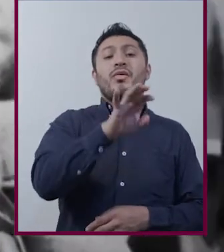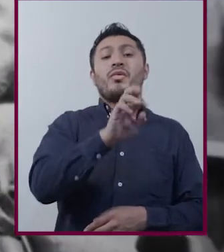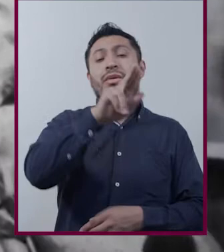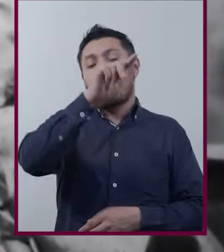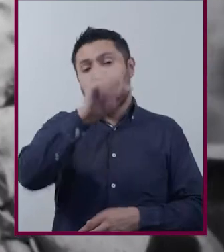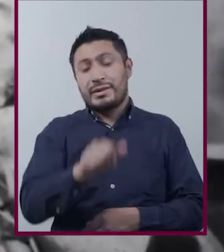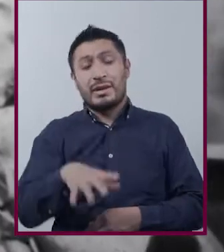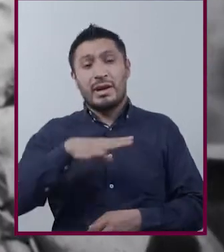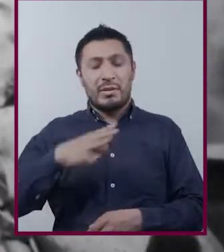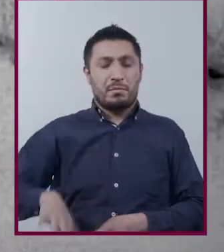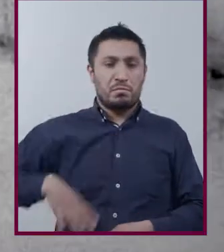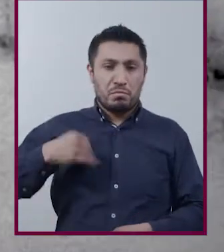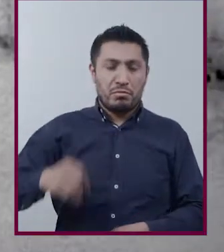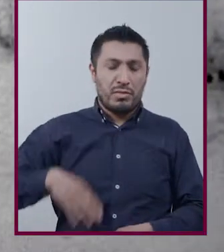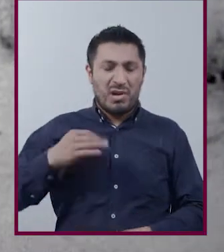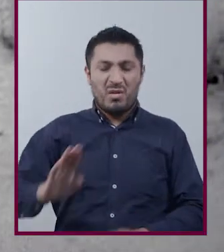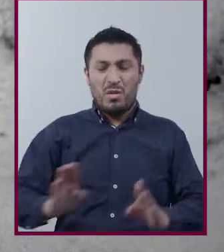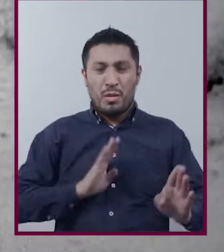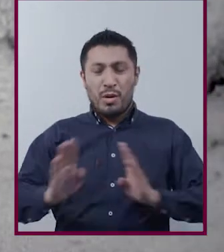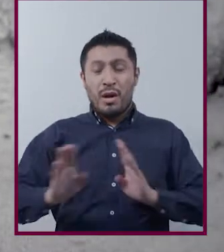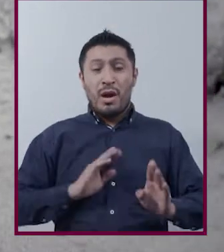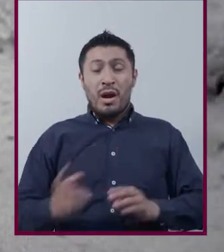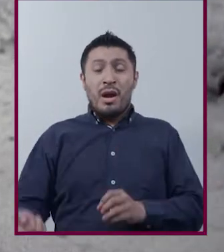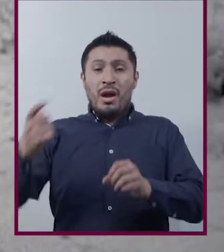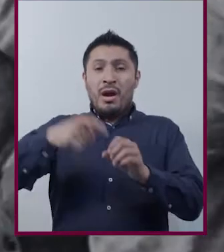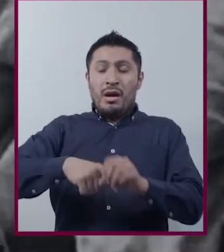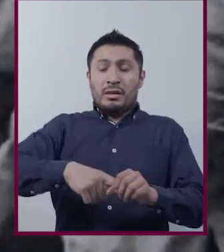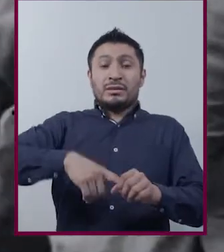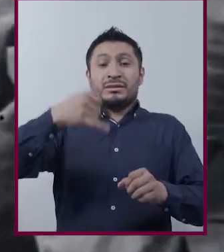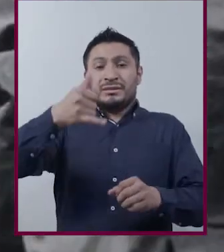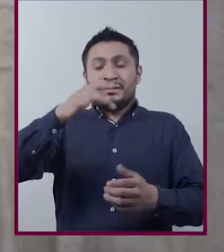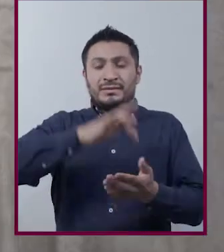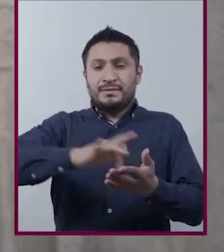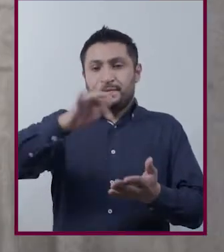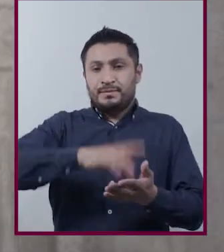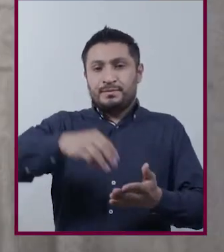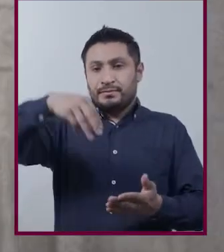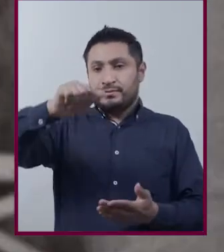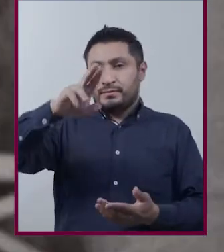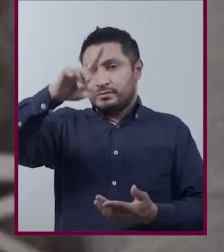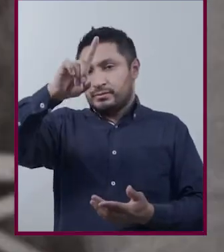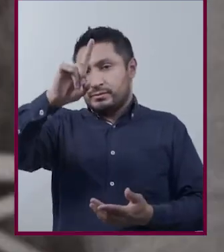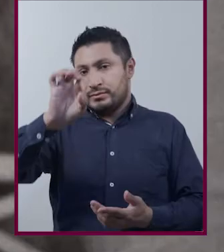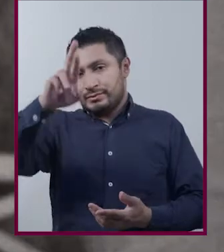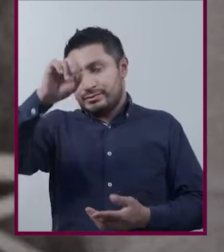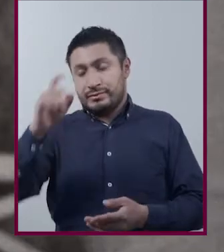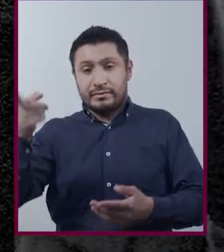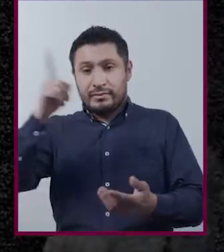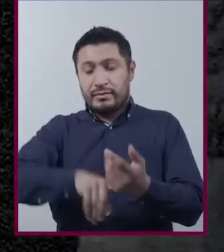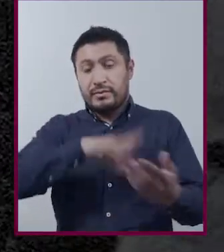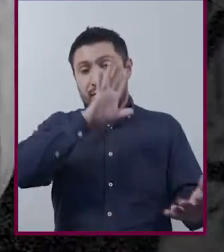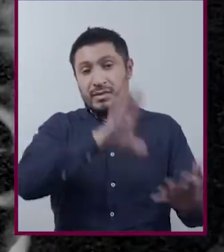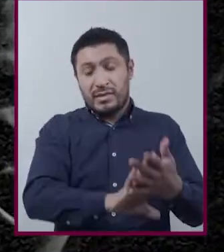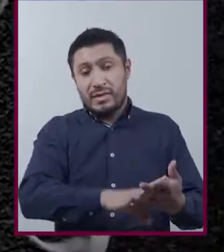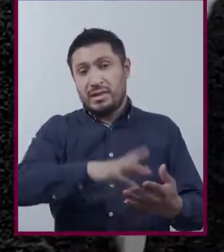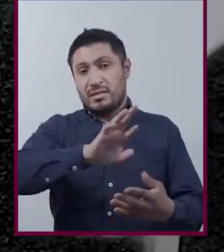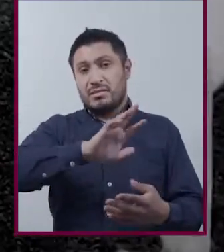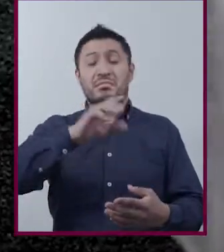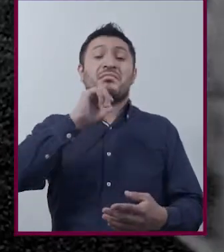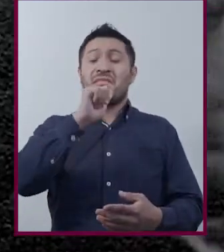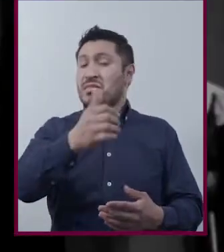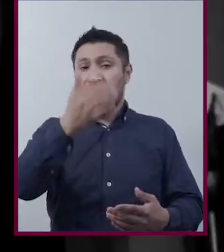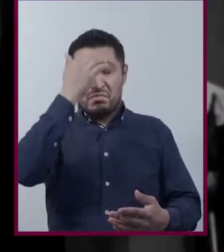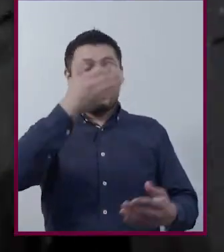en las filas maderistas, se unió a los sublevados y contribuyó para que Madero fuera encarcelado y desconocido como